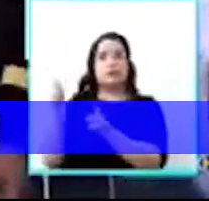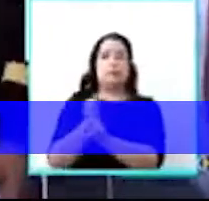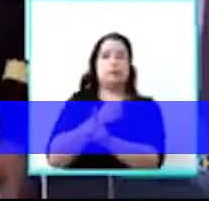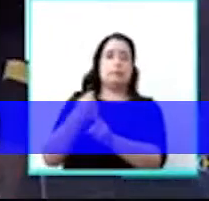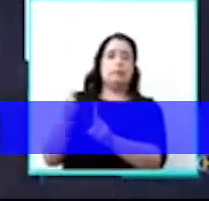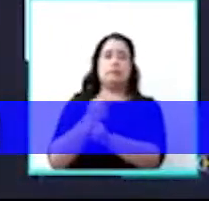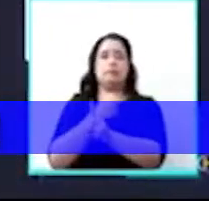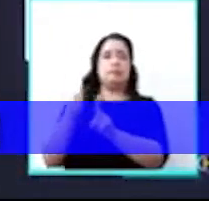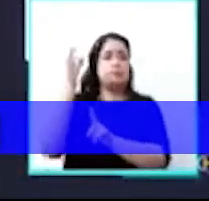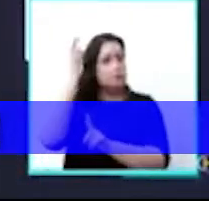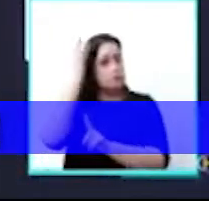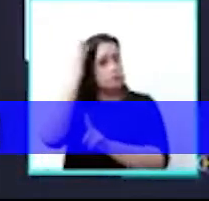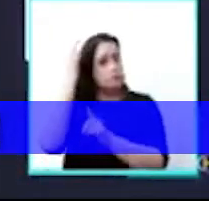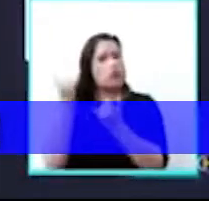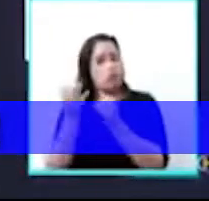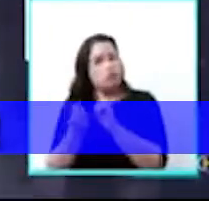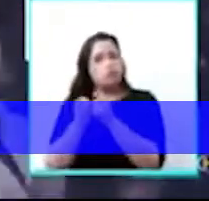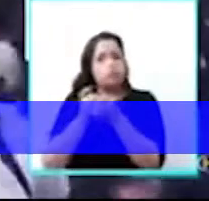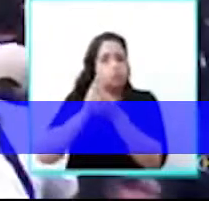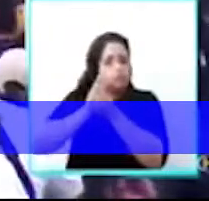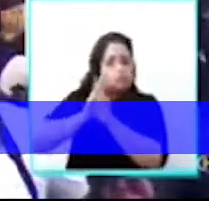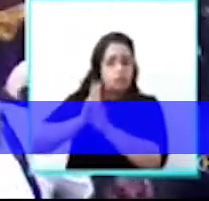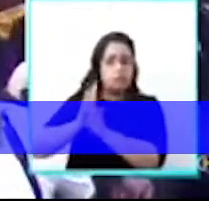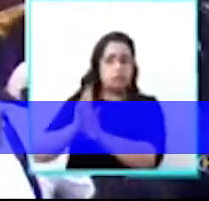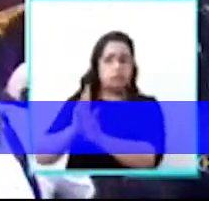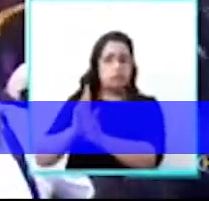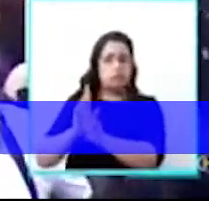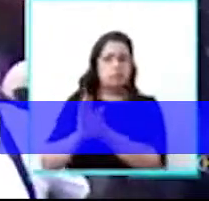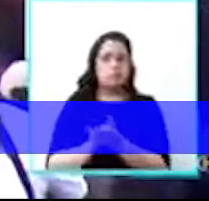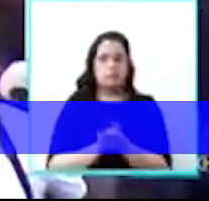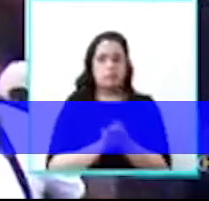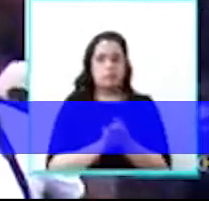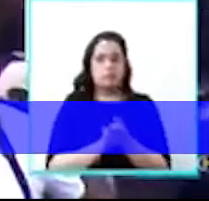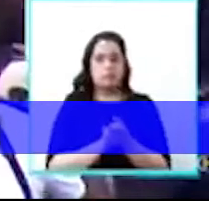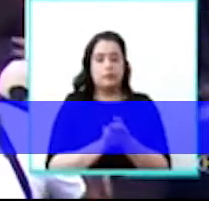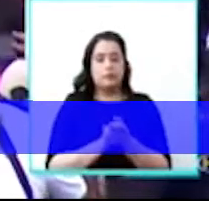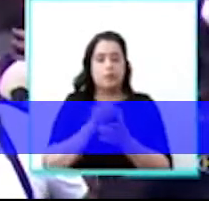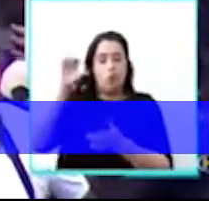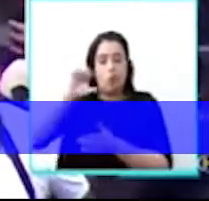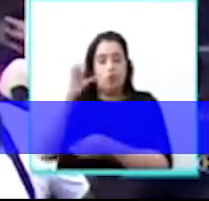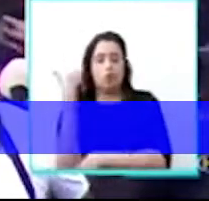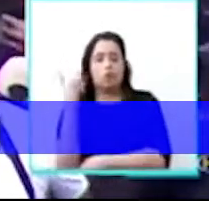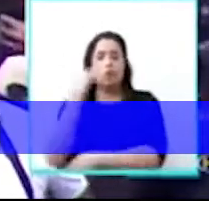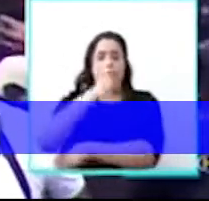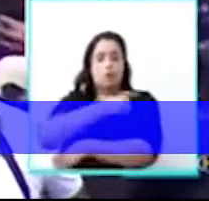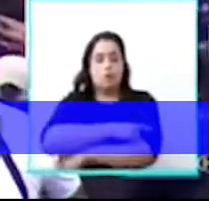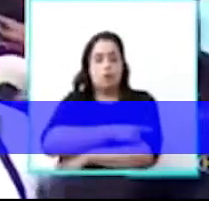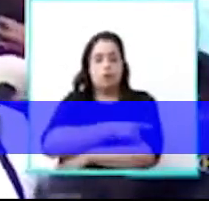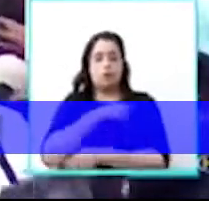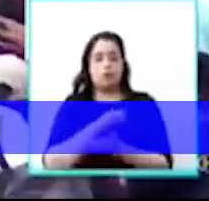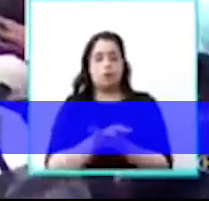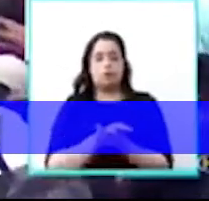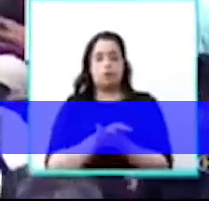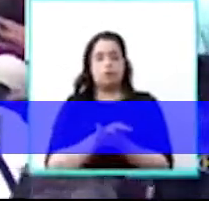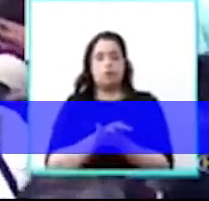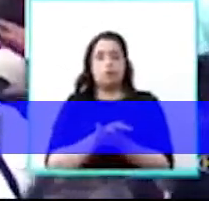su gran riqueza natural y cultural. Este día hacemos nuestras las